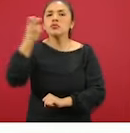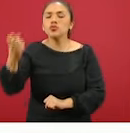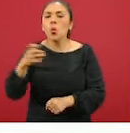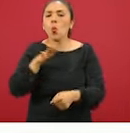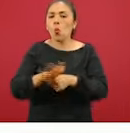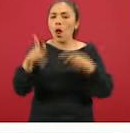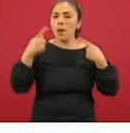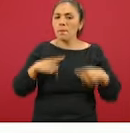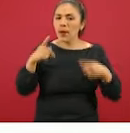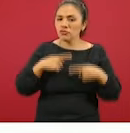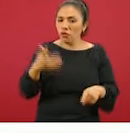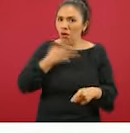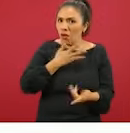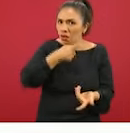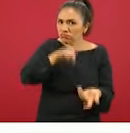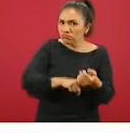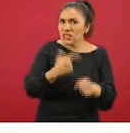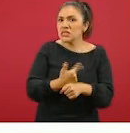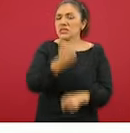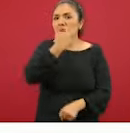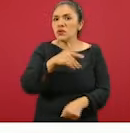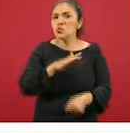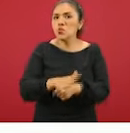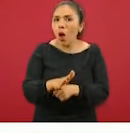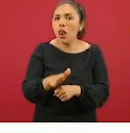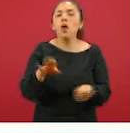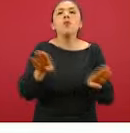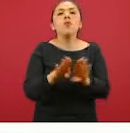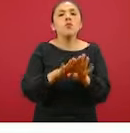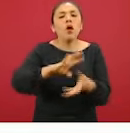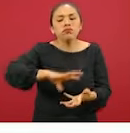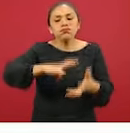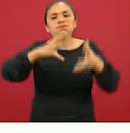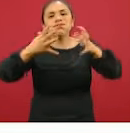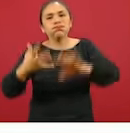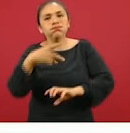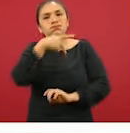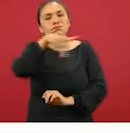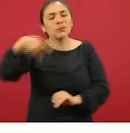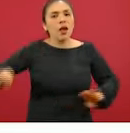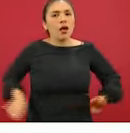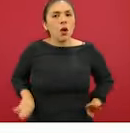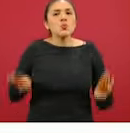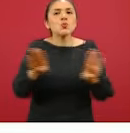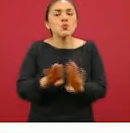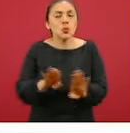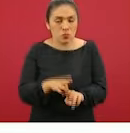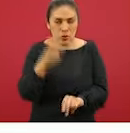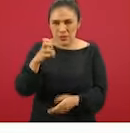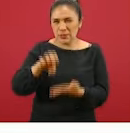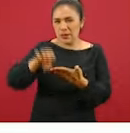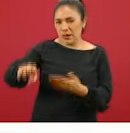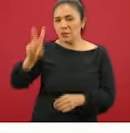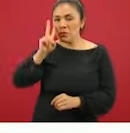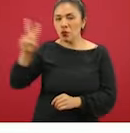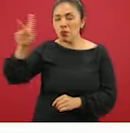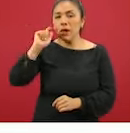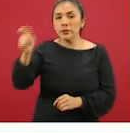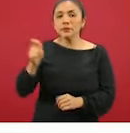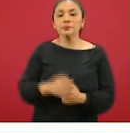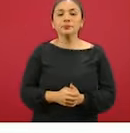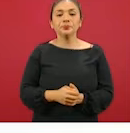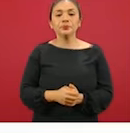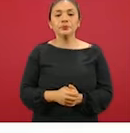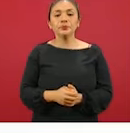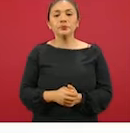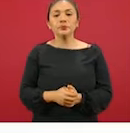personas son las que están siendo afectadas, cómo va su evolución. Y por ejemplo aquí podemos tener la distribución